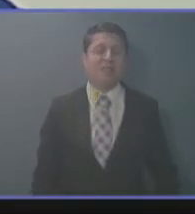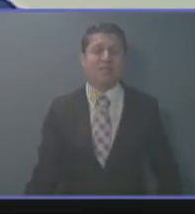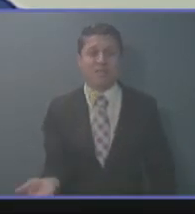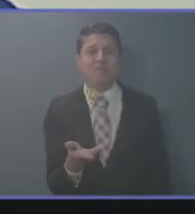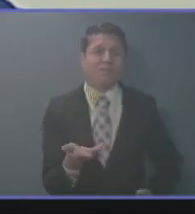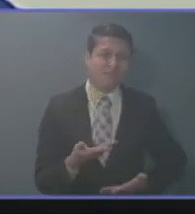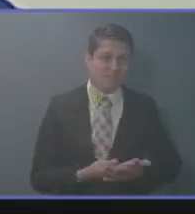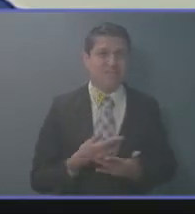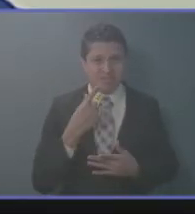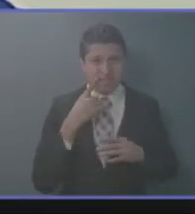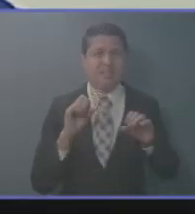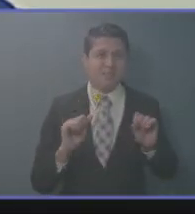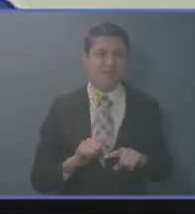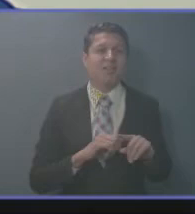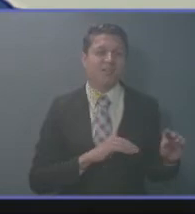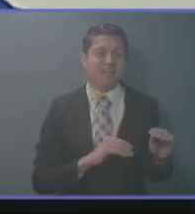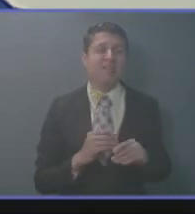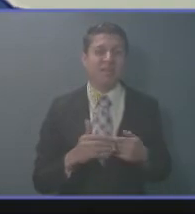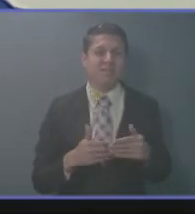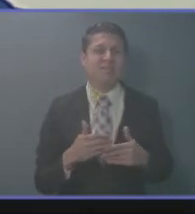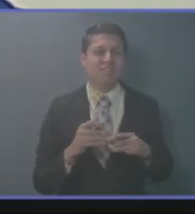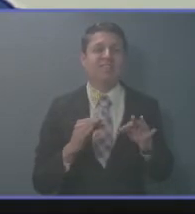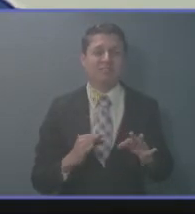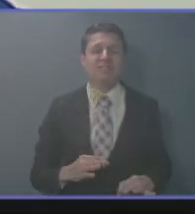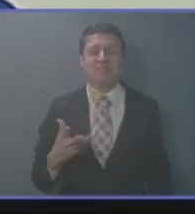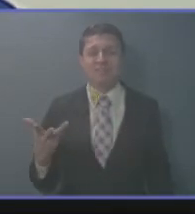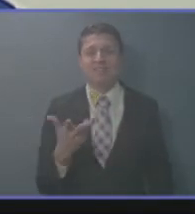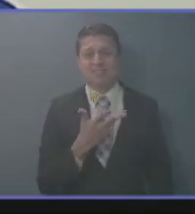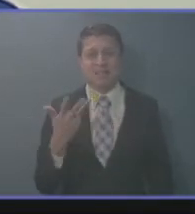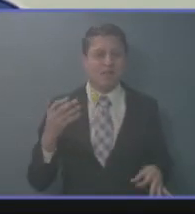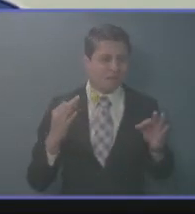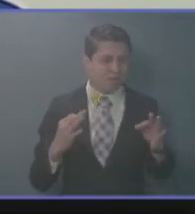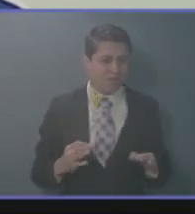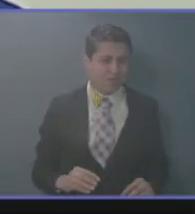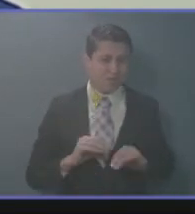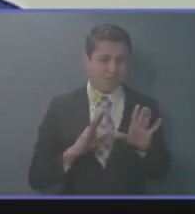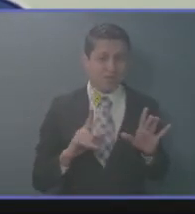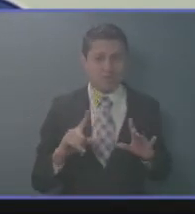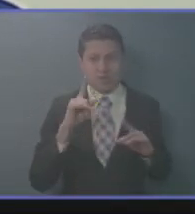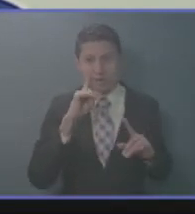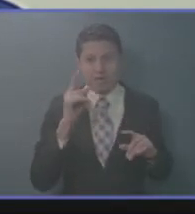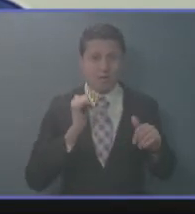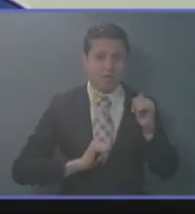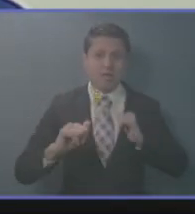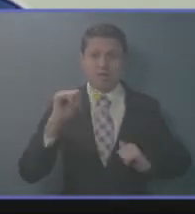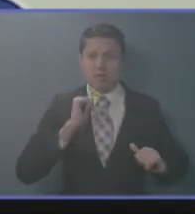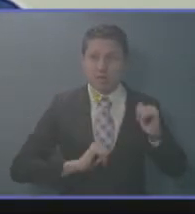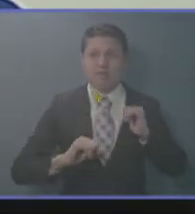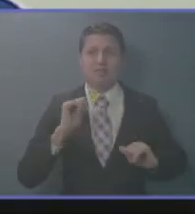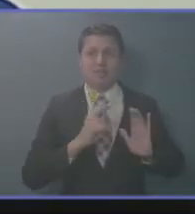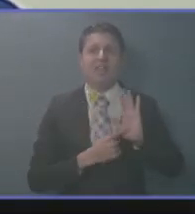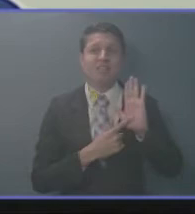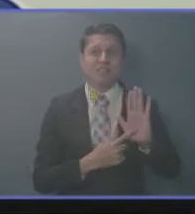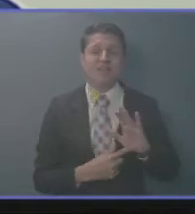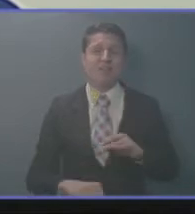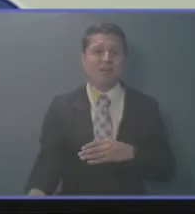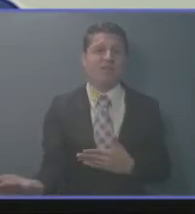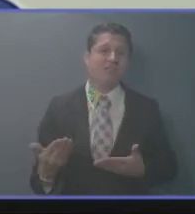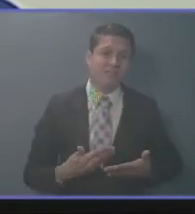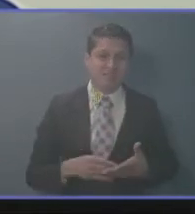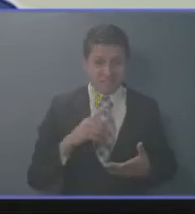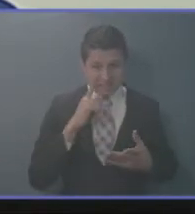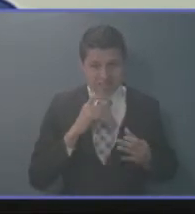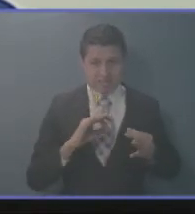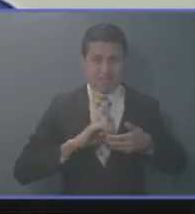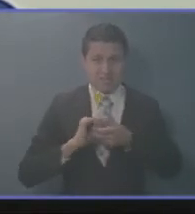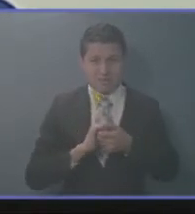prohibiendo o suspendiendo toda clase de espectáculos públicos y cualquier clase de reuniones